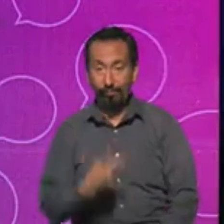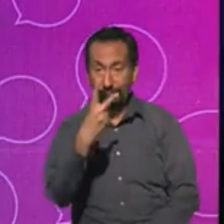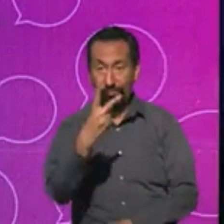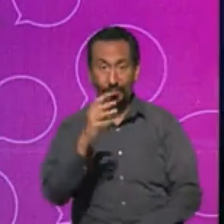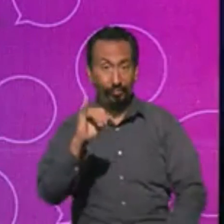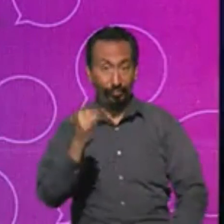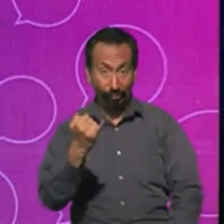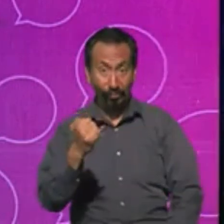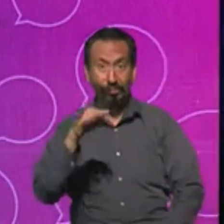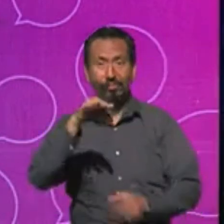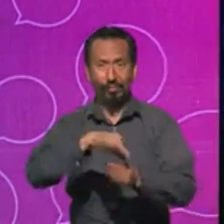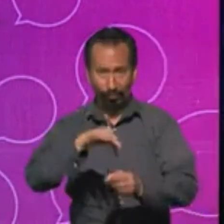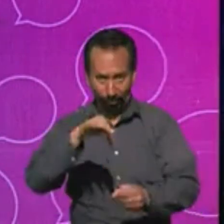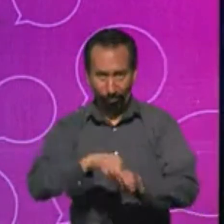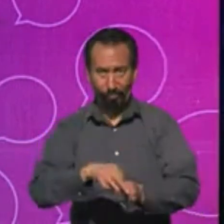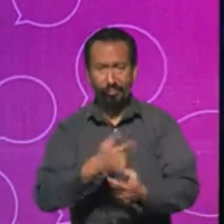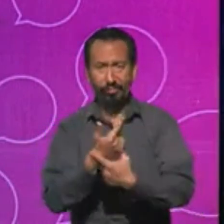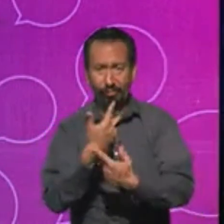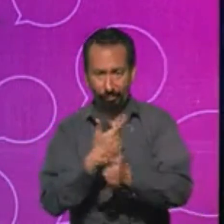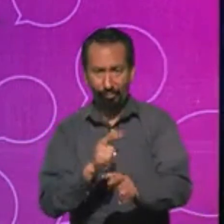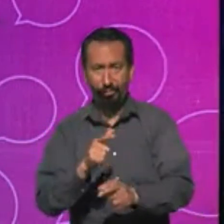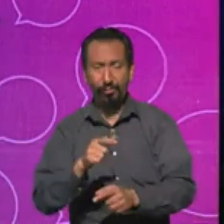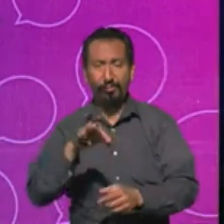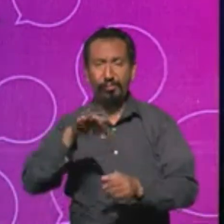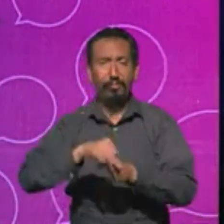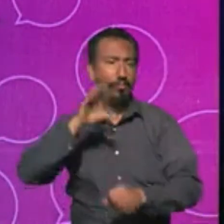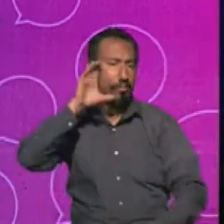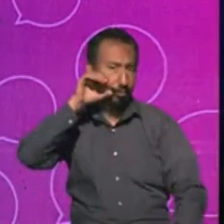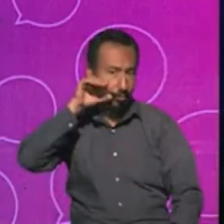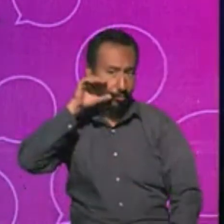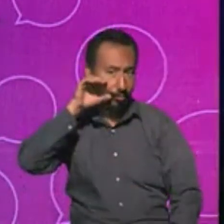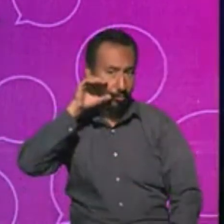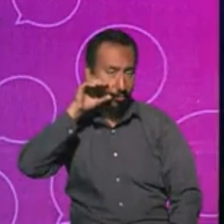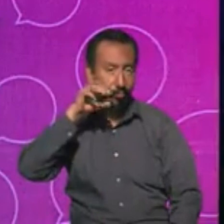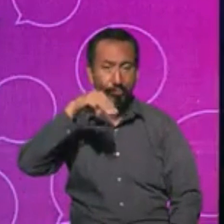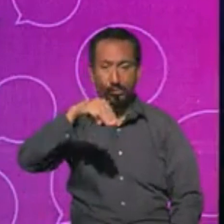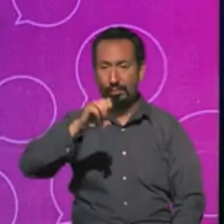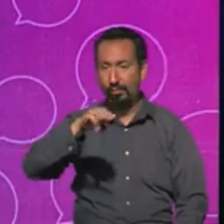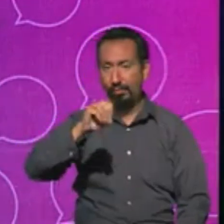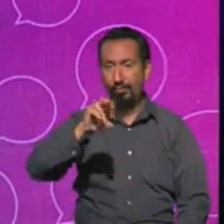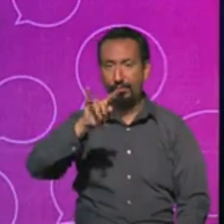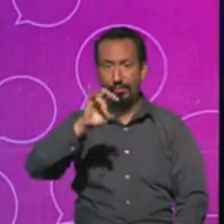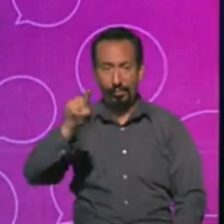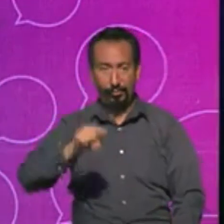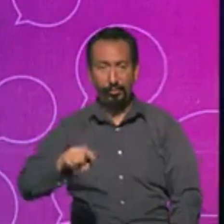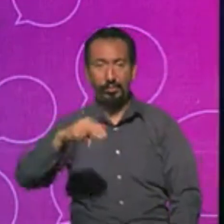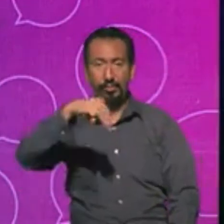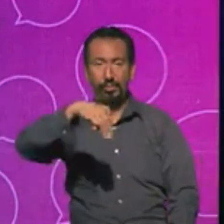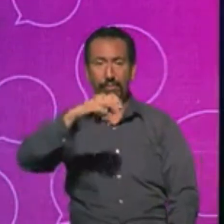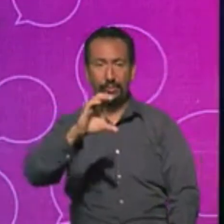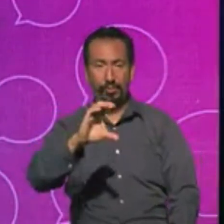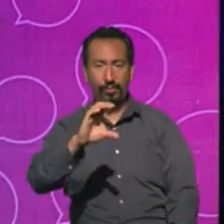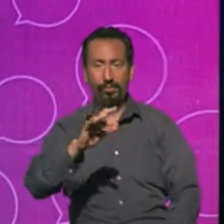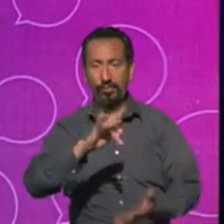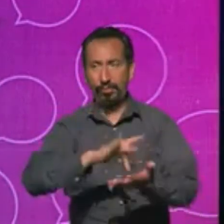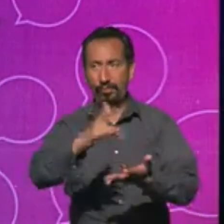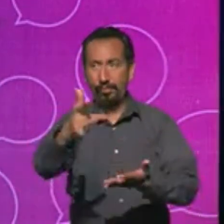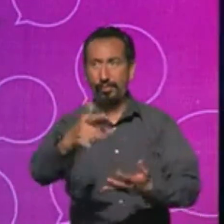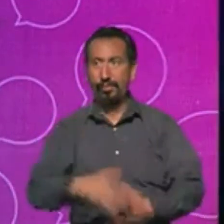junio vota libre vota naranja vota por Memo Ortiz tu amigo de movimiento ciudadano